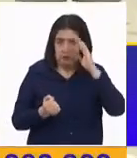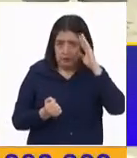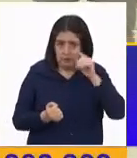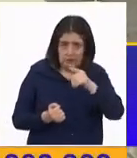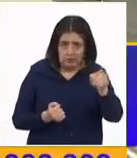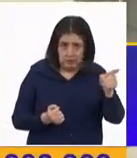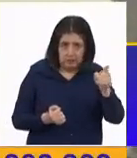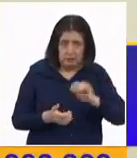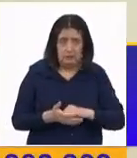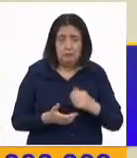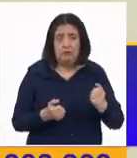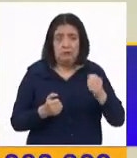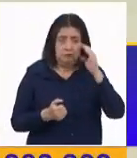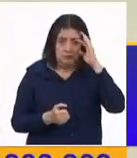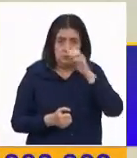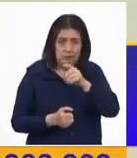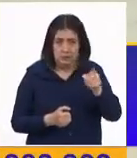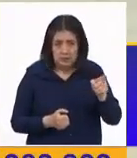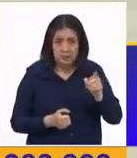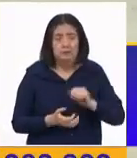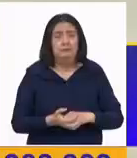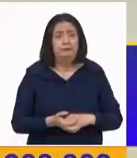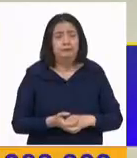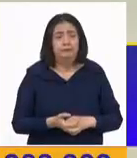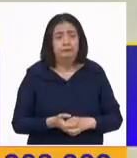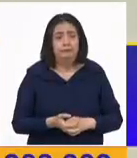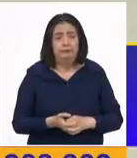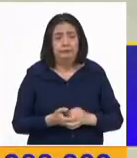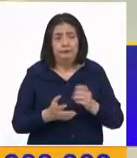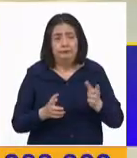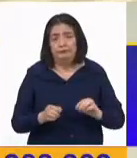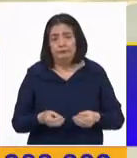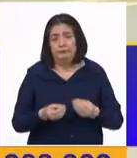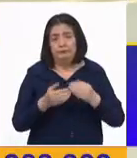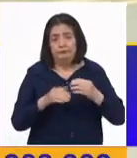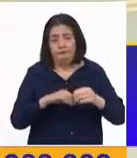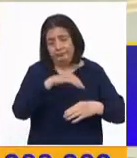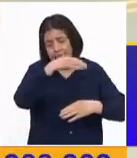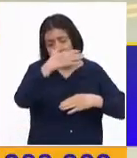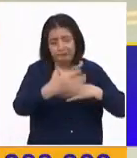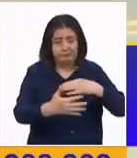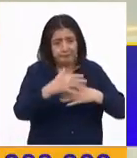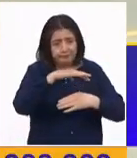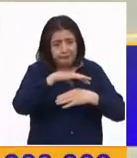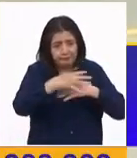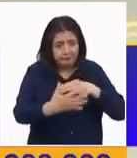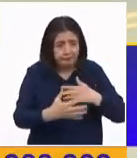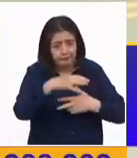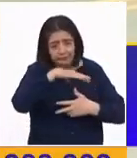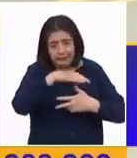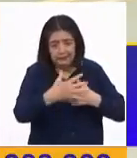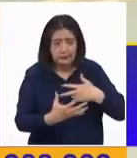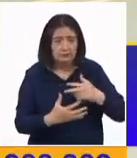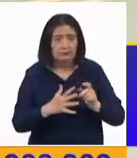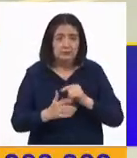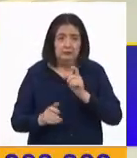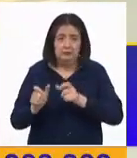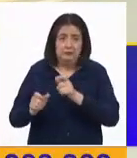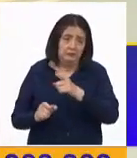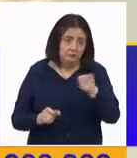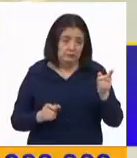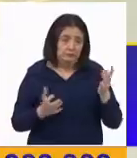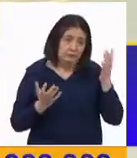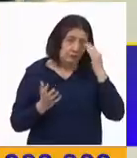Fátima, patrulleros de la Policía Nacional que los han colocado tapados para que, bueno, las personas tal